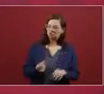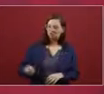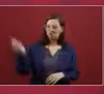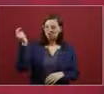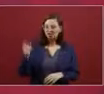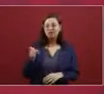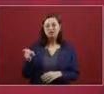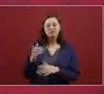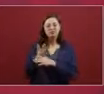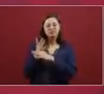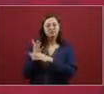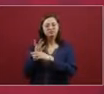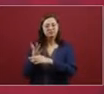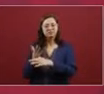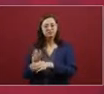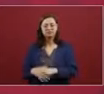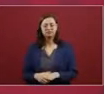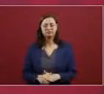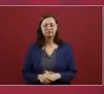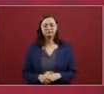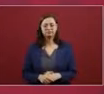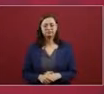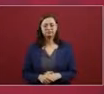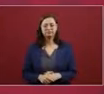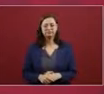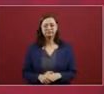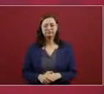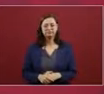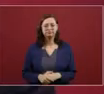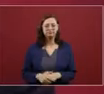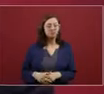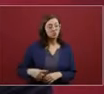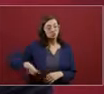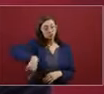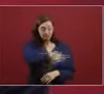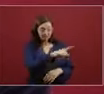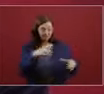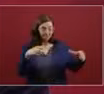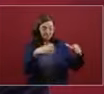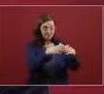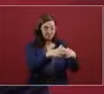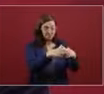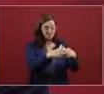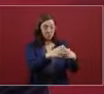el único Dios de los oligarcas es el dinero,